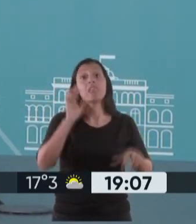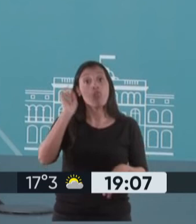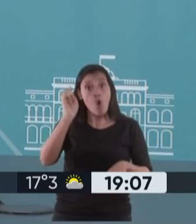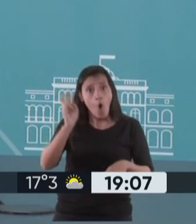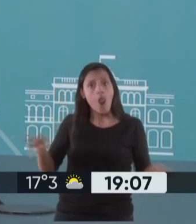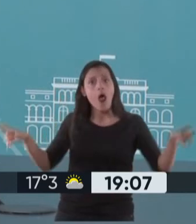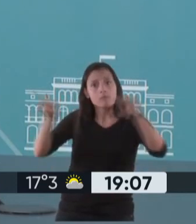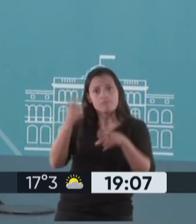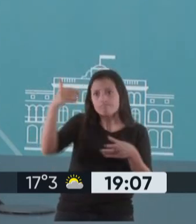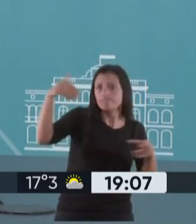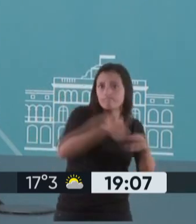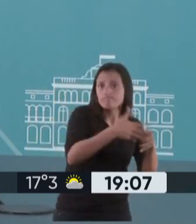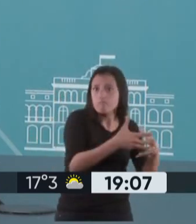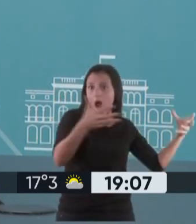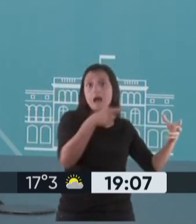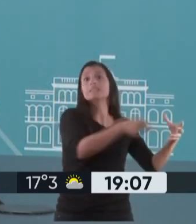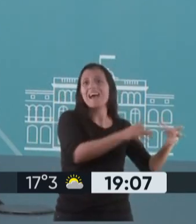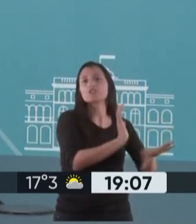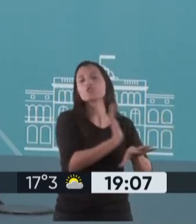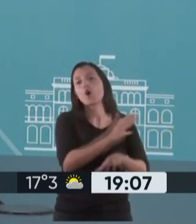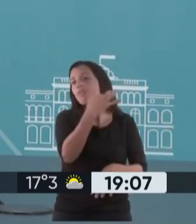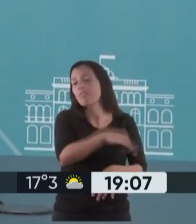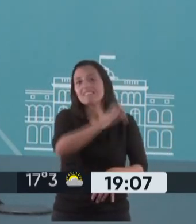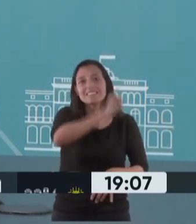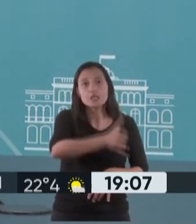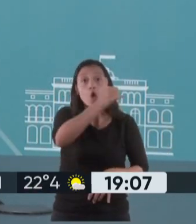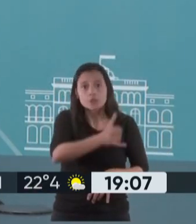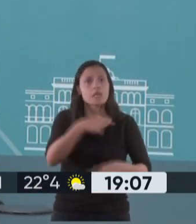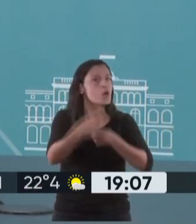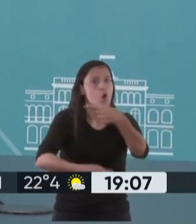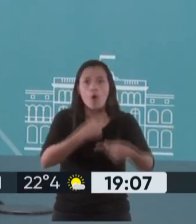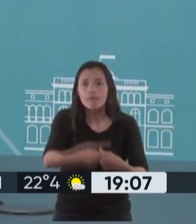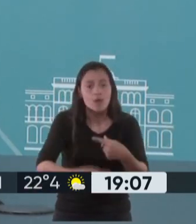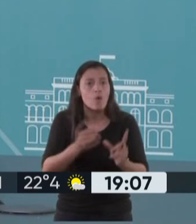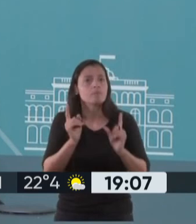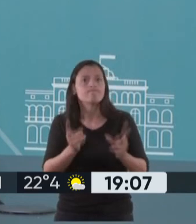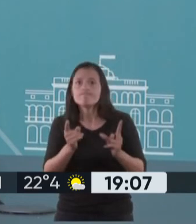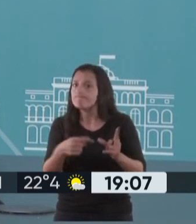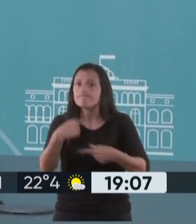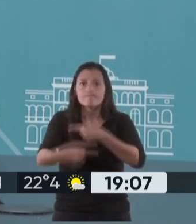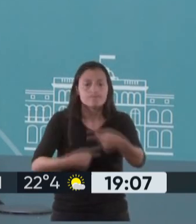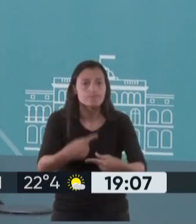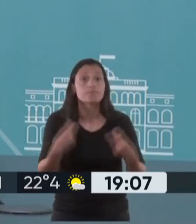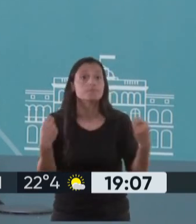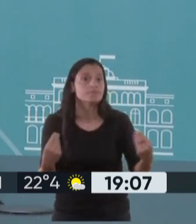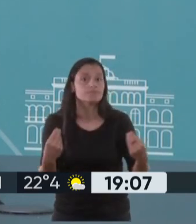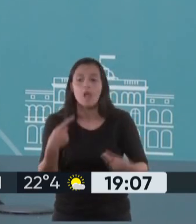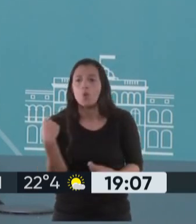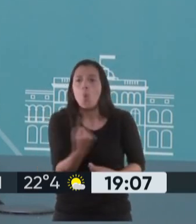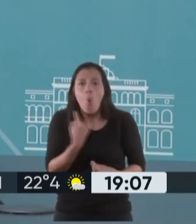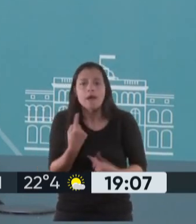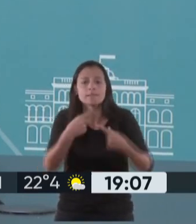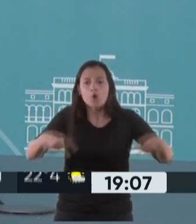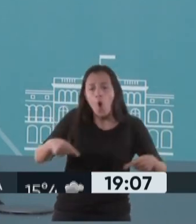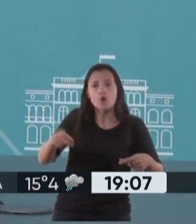Pero esto que no impida digamos la profundización de seguir adelante con nuestras